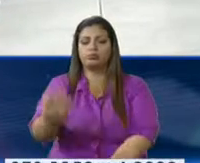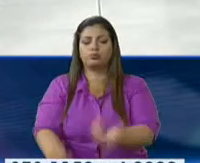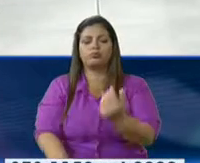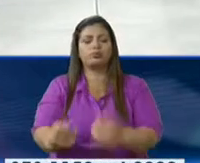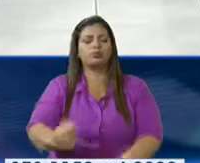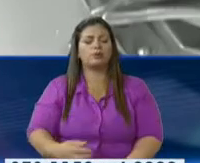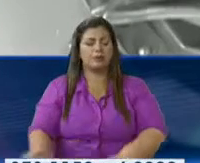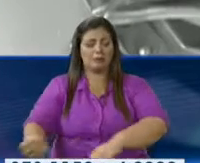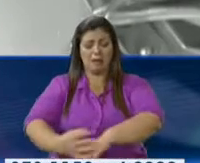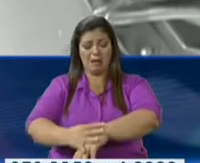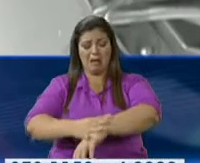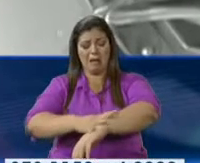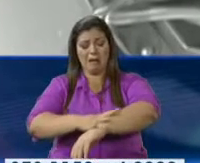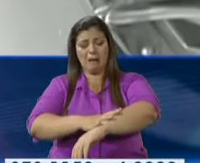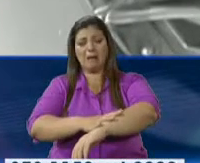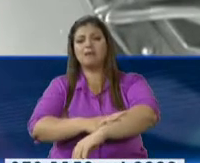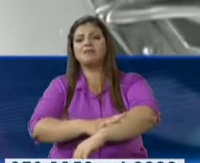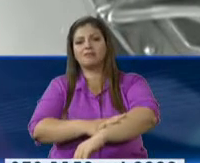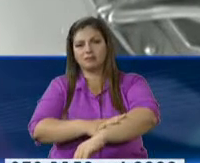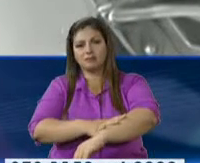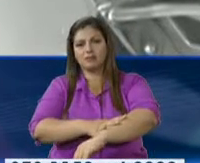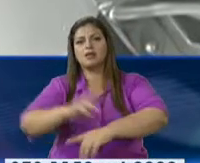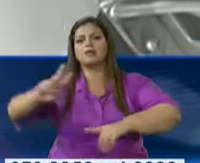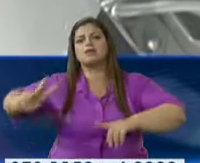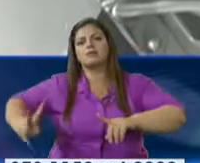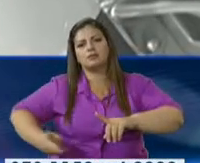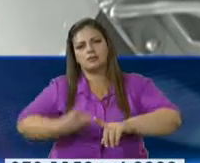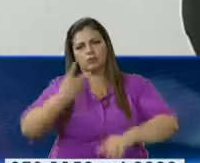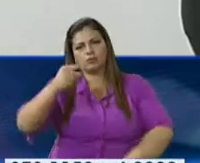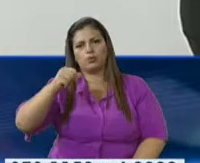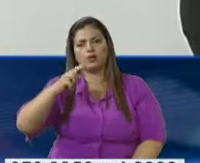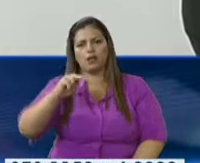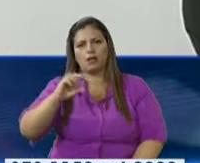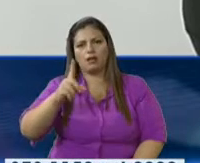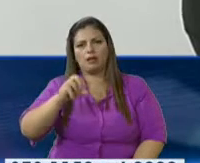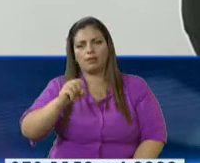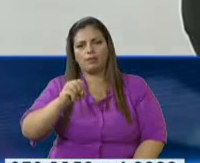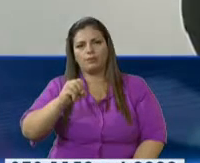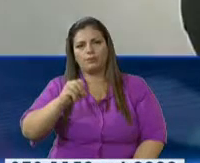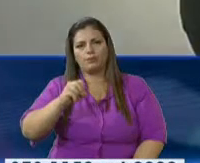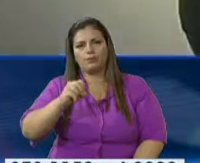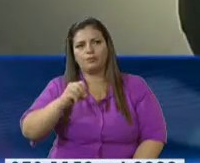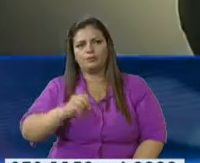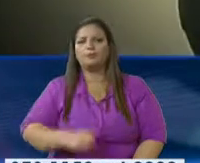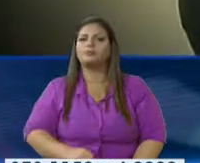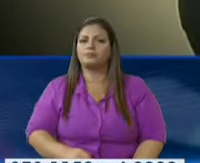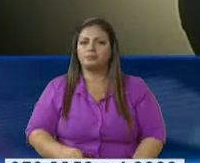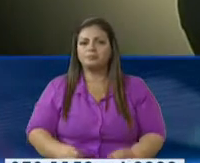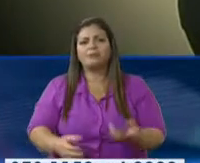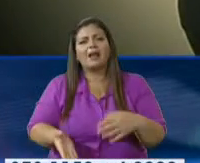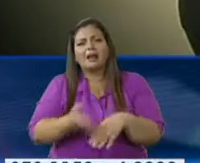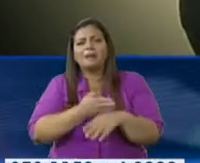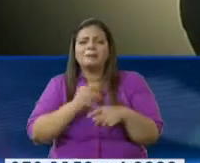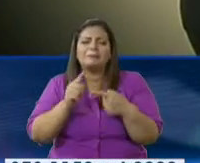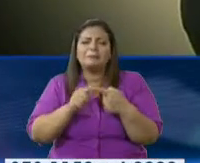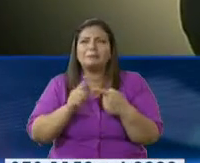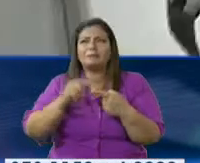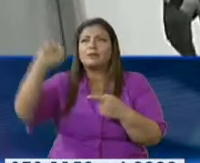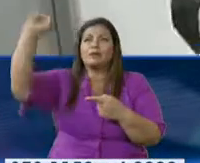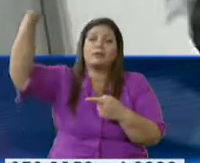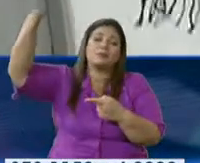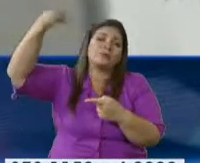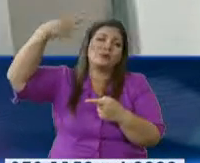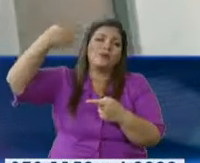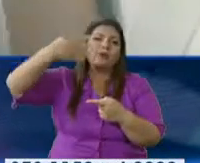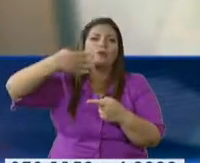una estructura en donde la parte, cuando se habla de primer grado, se daña la epidermis. O sea, el cuerito que uno se pela